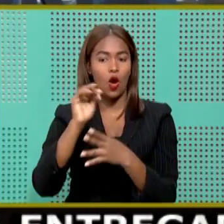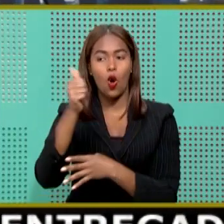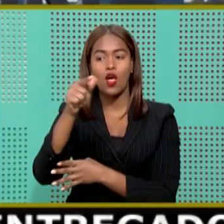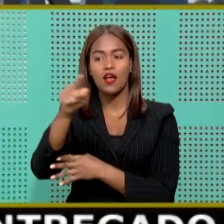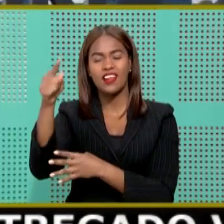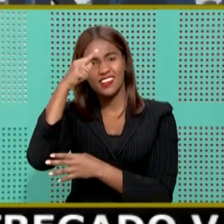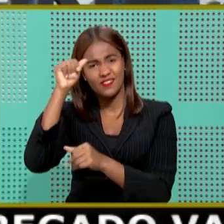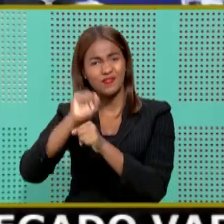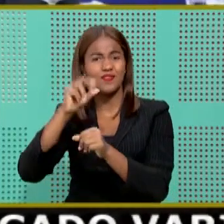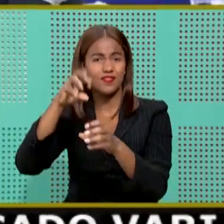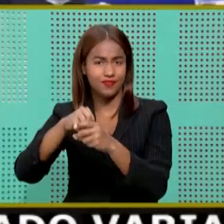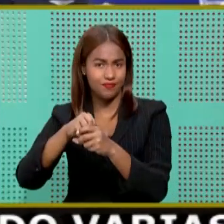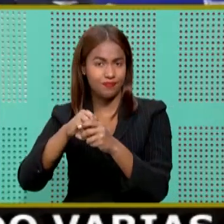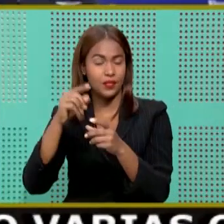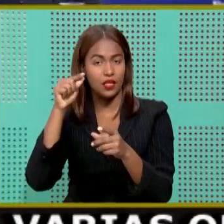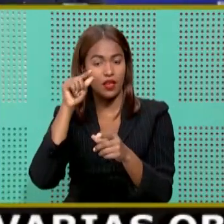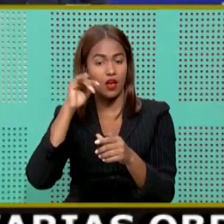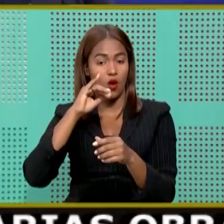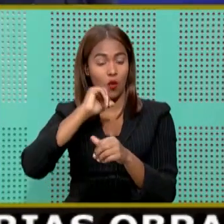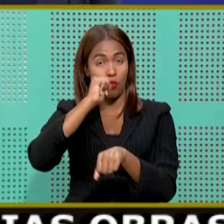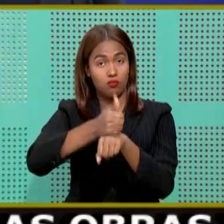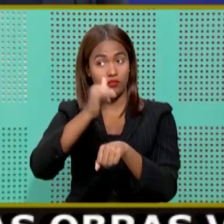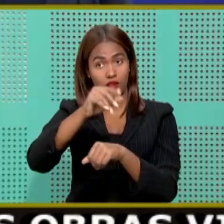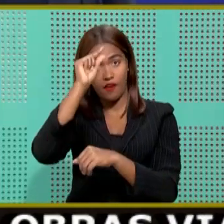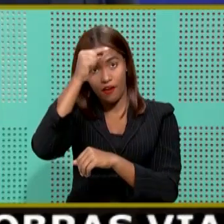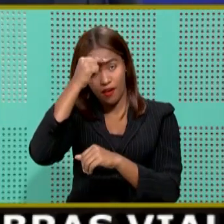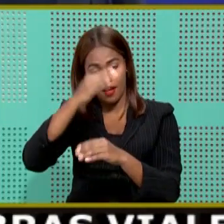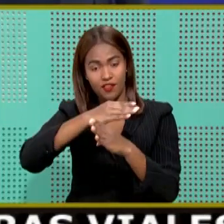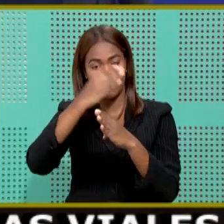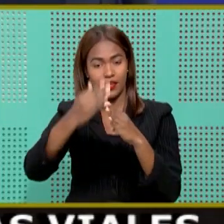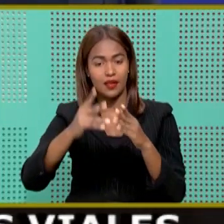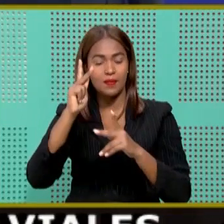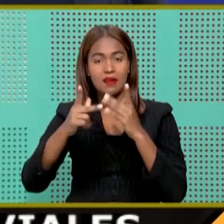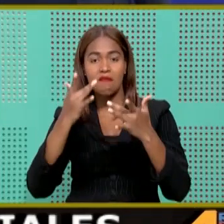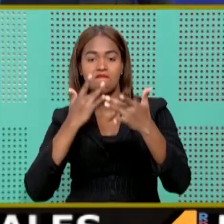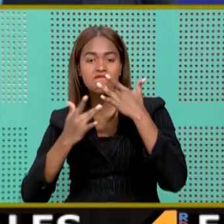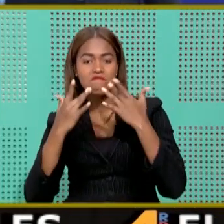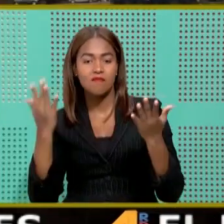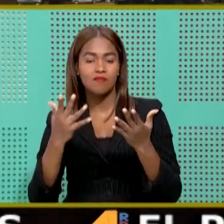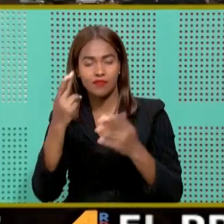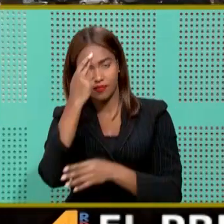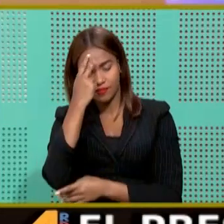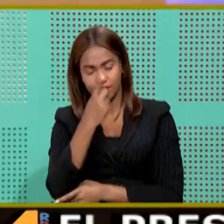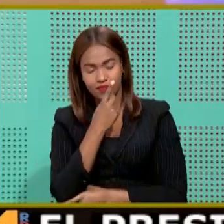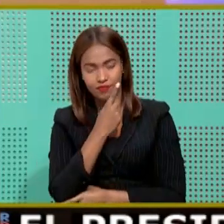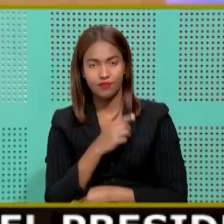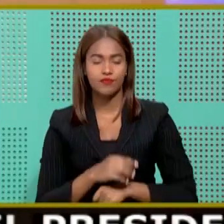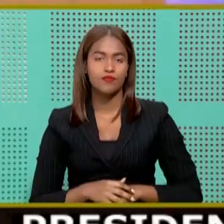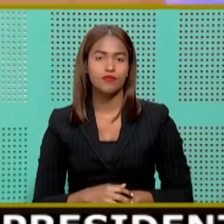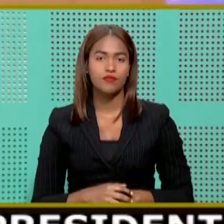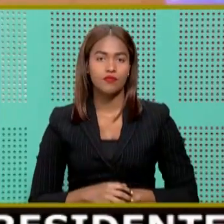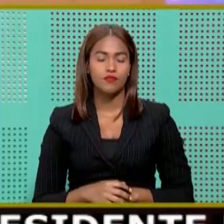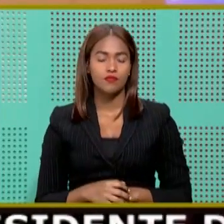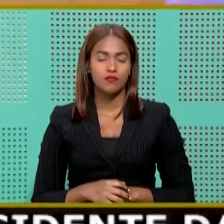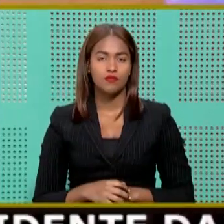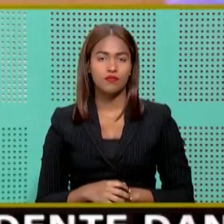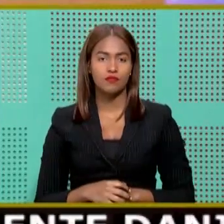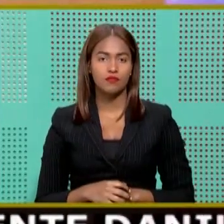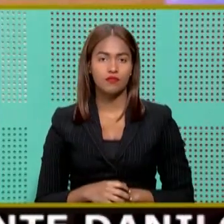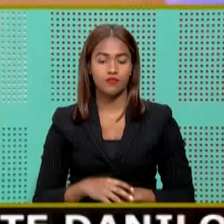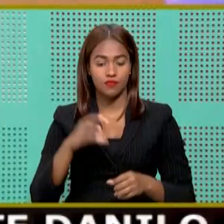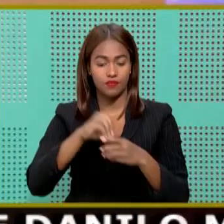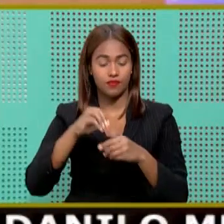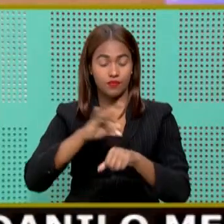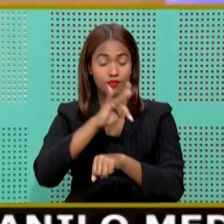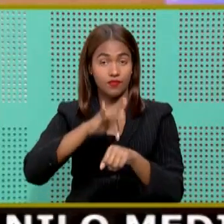esta obra, el gobierno pone fin a décadas de hacinamiento en la República Dominicana. Amigos, el Banco